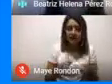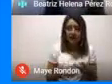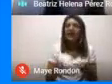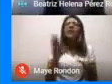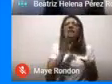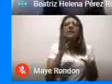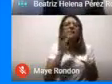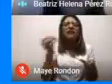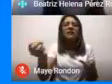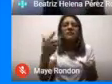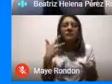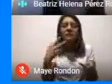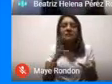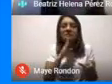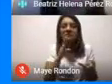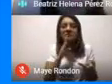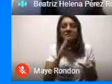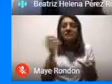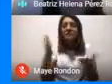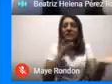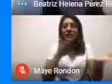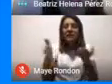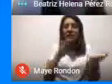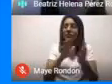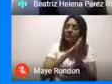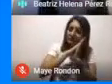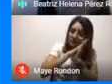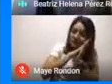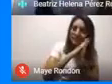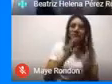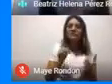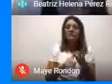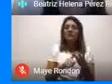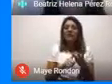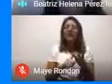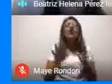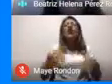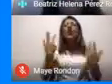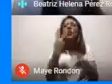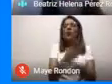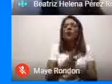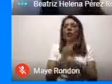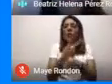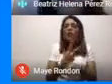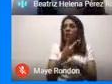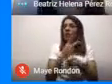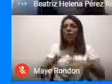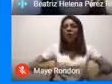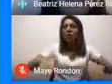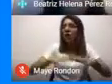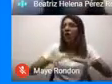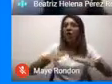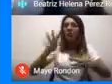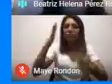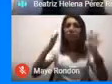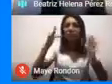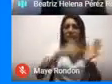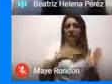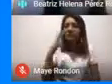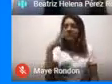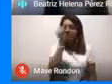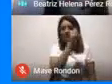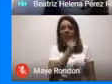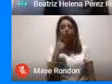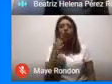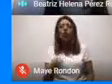dar los servicios de alojamiento, cómo voy a tener cuidados mis atractivos, identificar